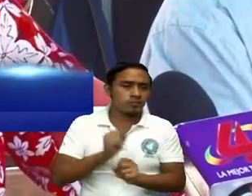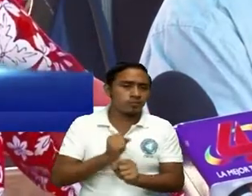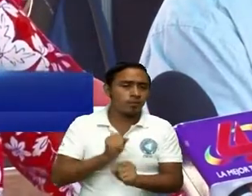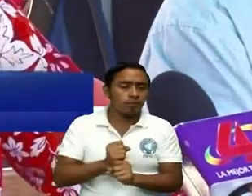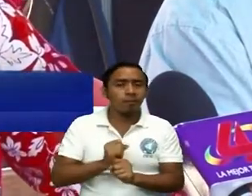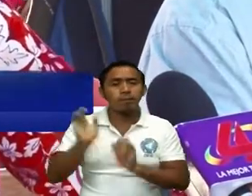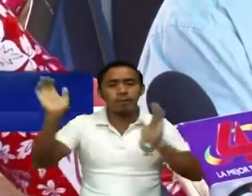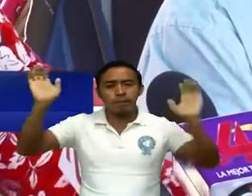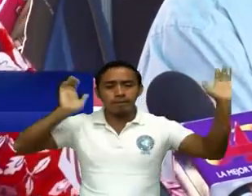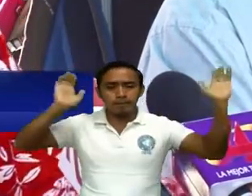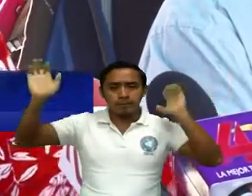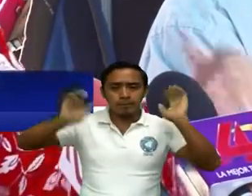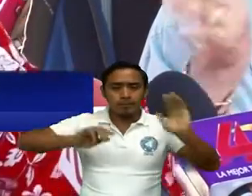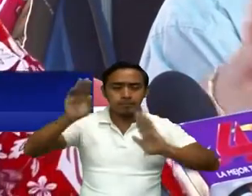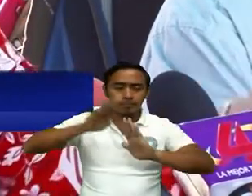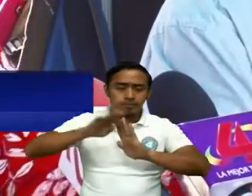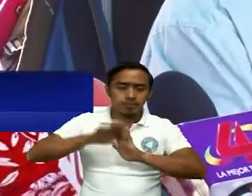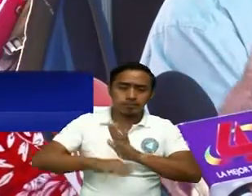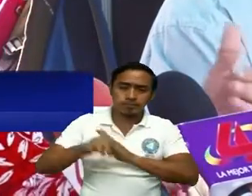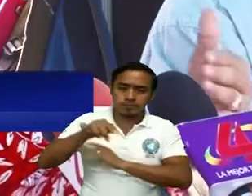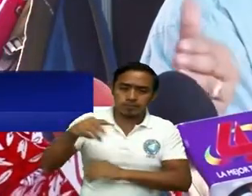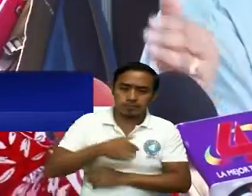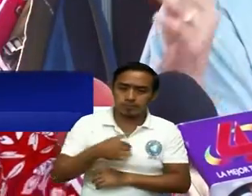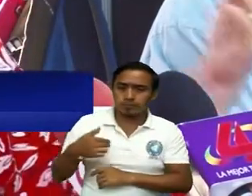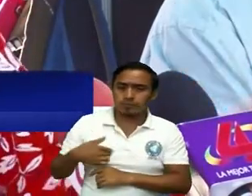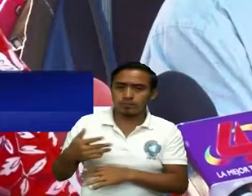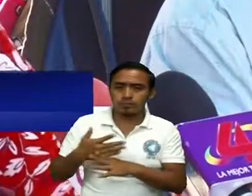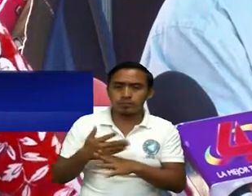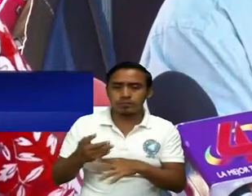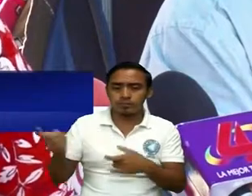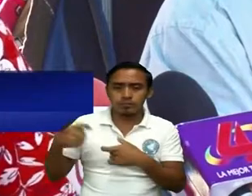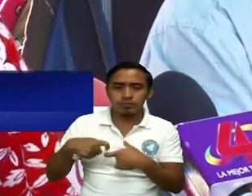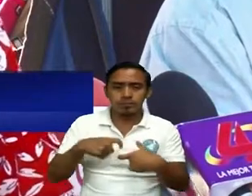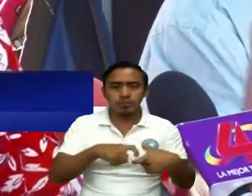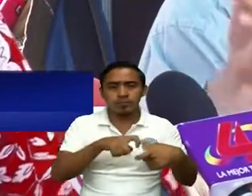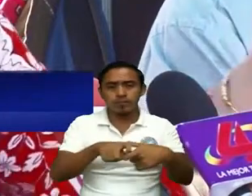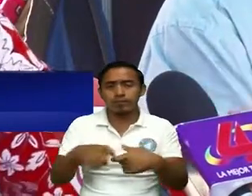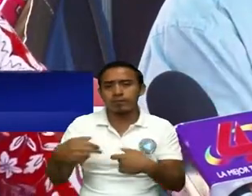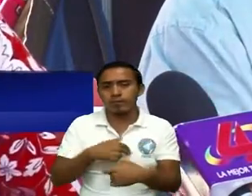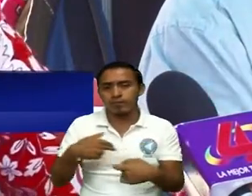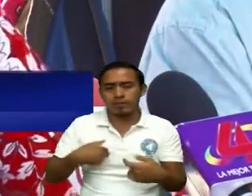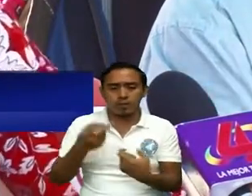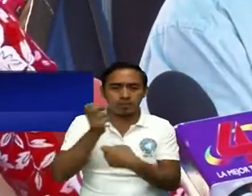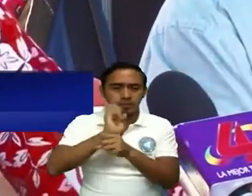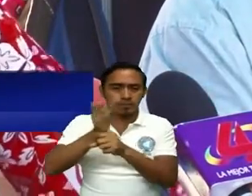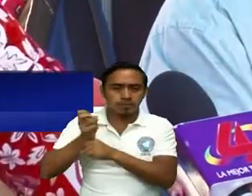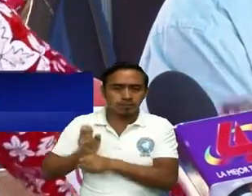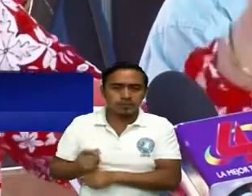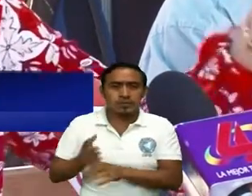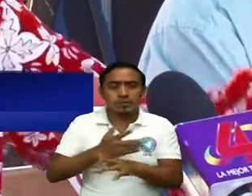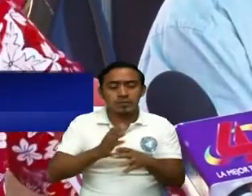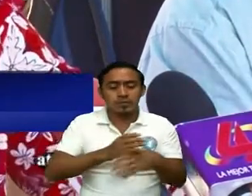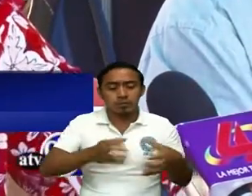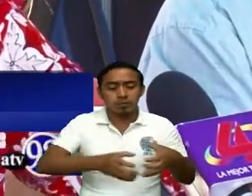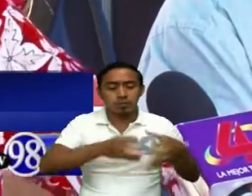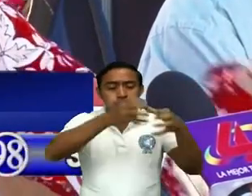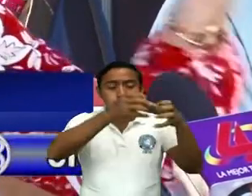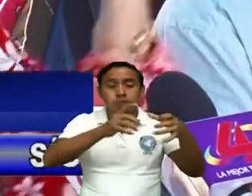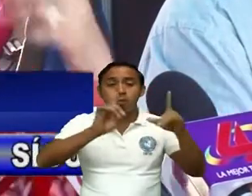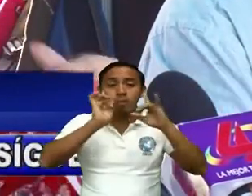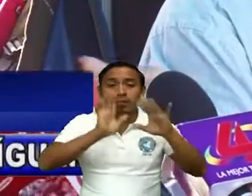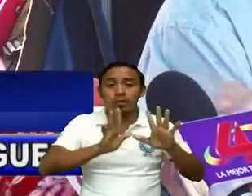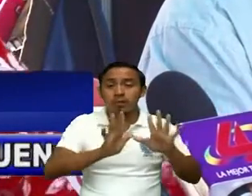uno de los mercados, estar haciendo con ellos la articulación, haciendo inspecciones de los tanques por su seguridad y